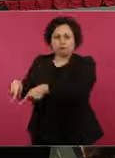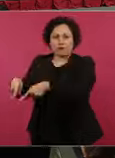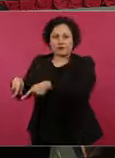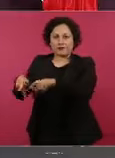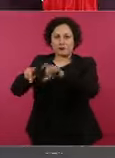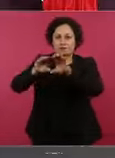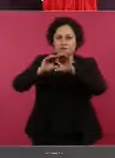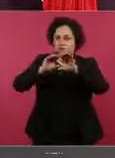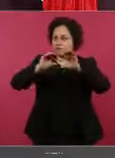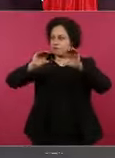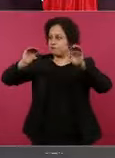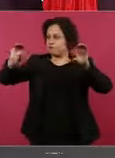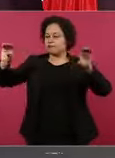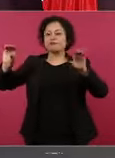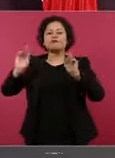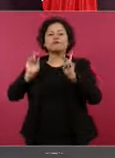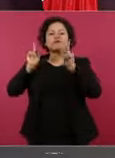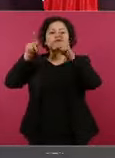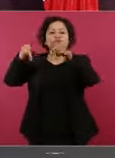viaducto, es decir,